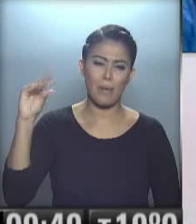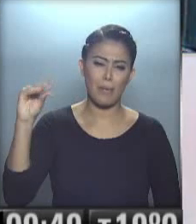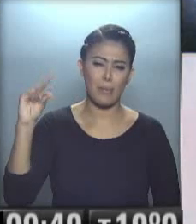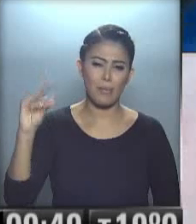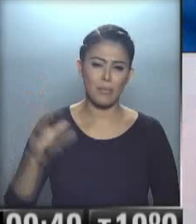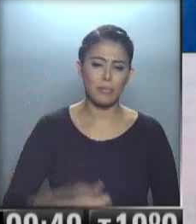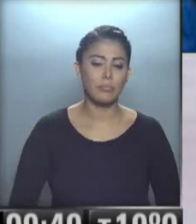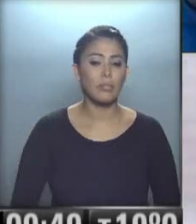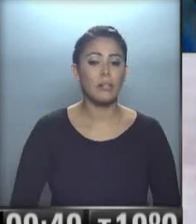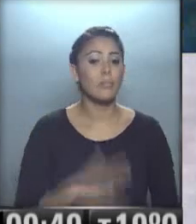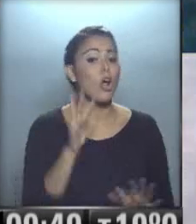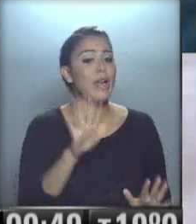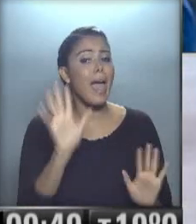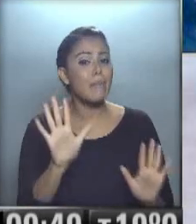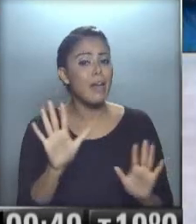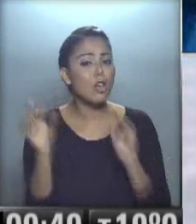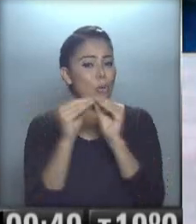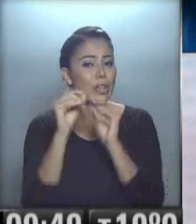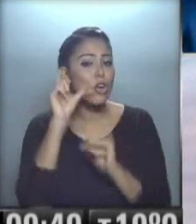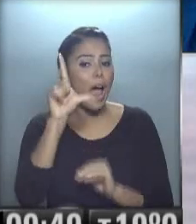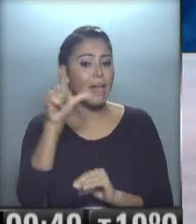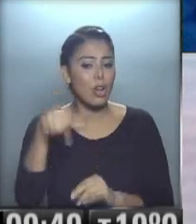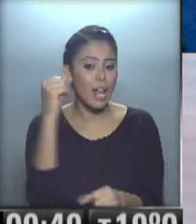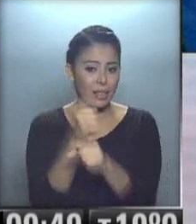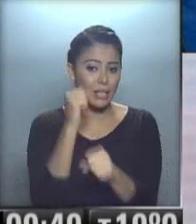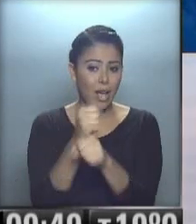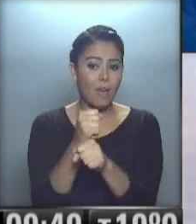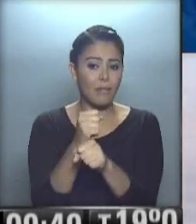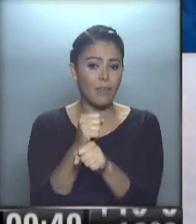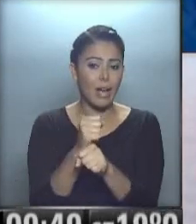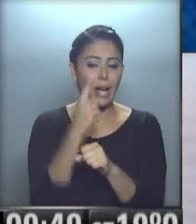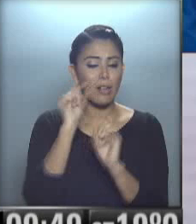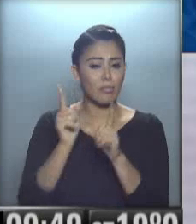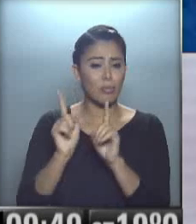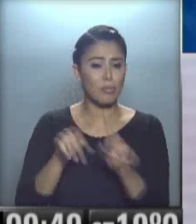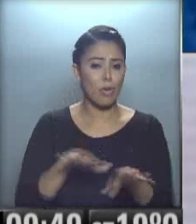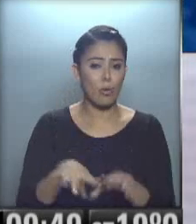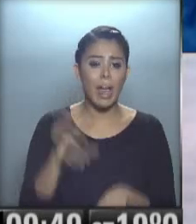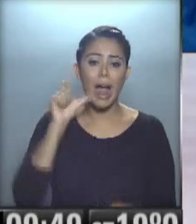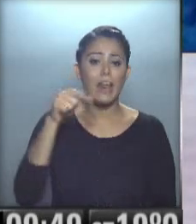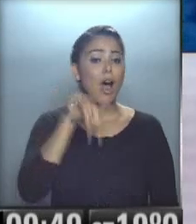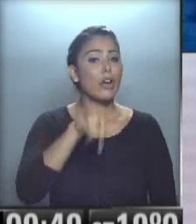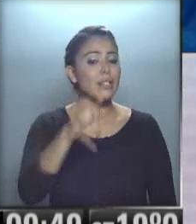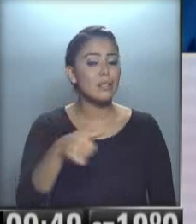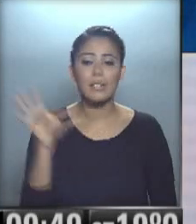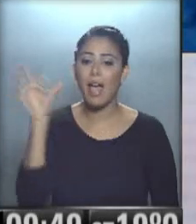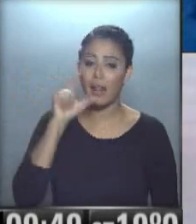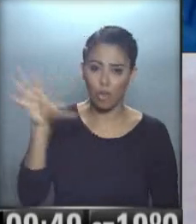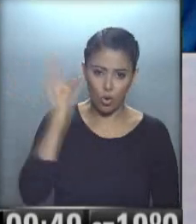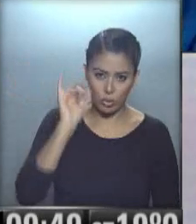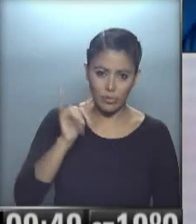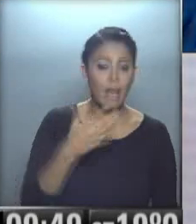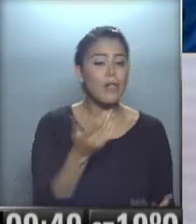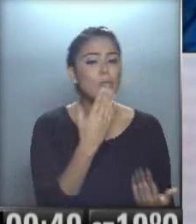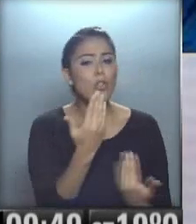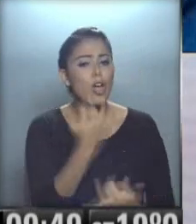nena que está acá... Bueno, estamos esperando a nuestro compañero Ariel Lima, que se encuentra trabajando durante todos estos días en el lugar. Alejandro, a ver, sí, Ariel. Alejandro, si te escucho, sí. Sí, a